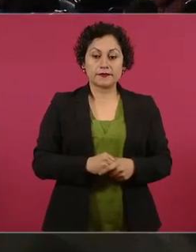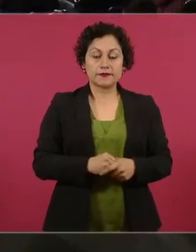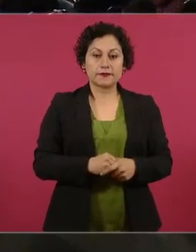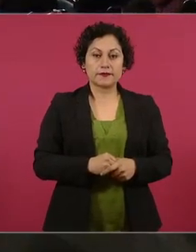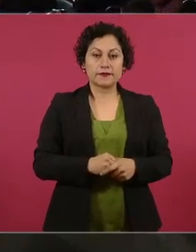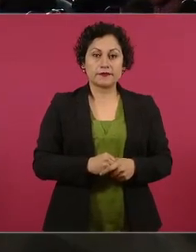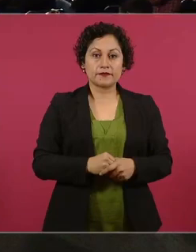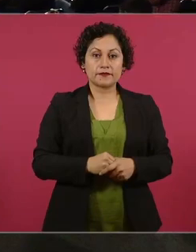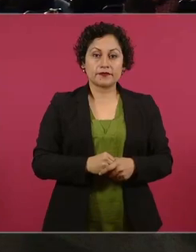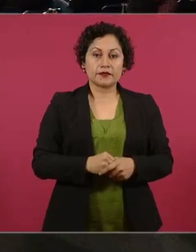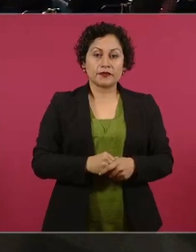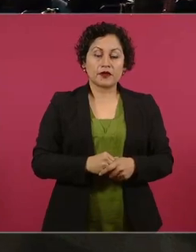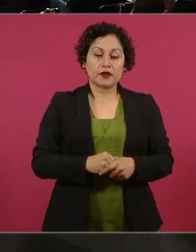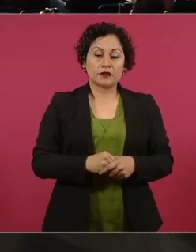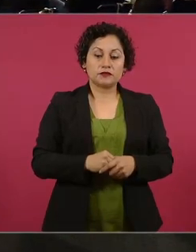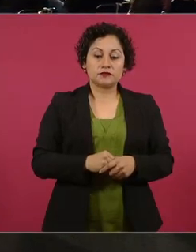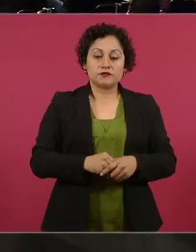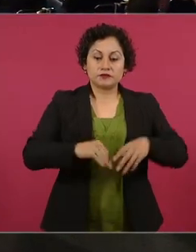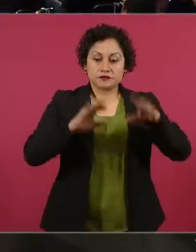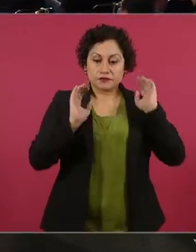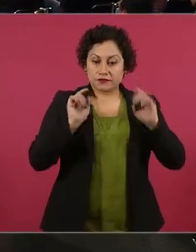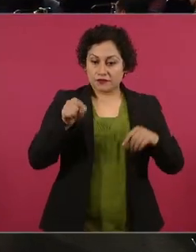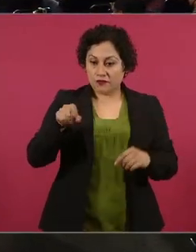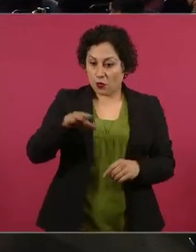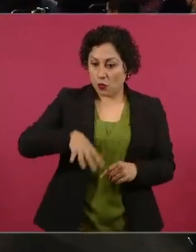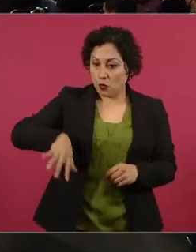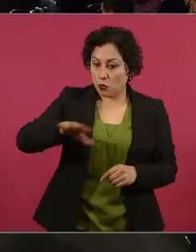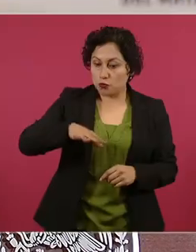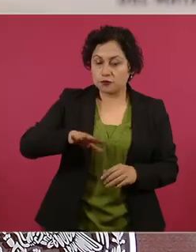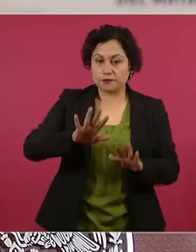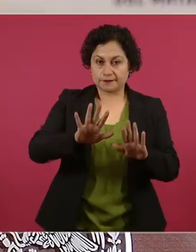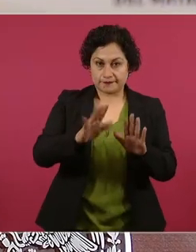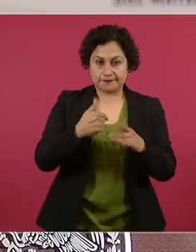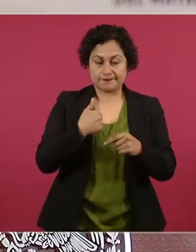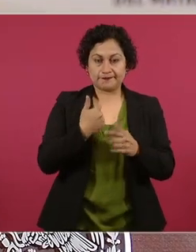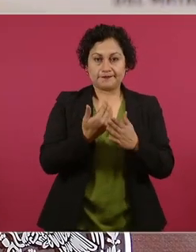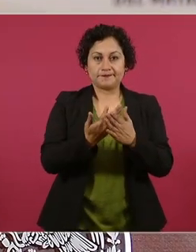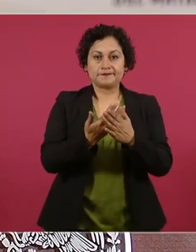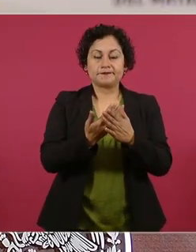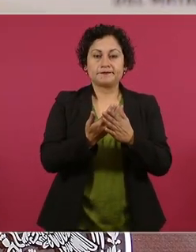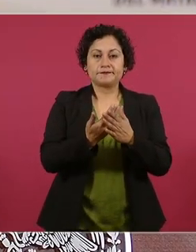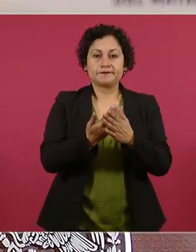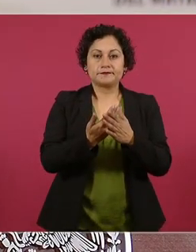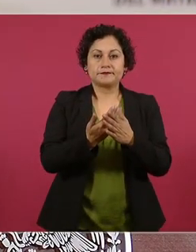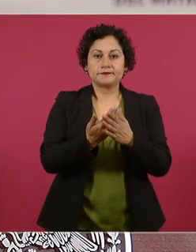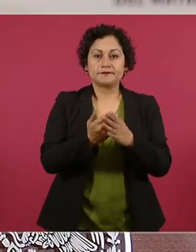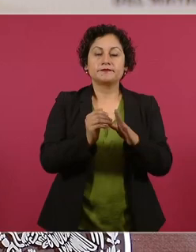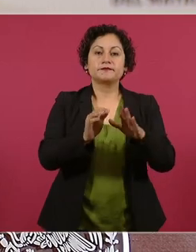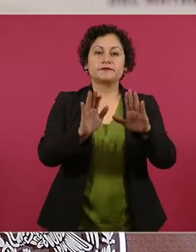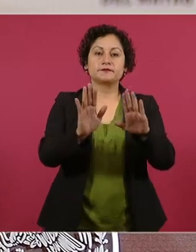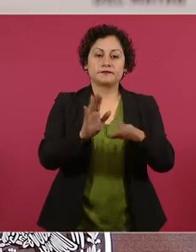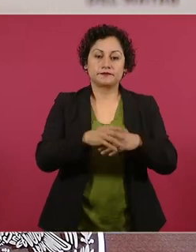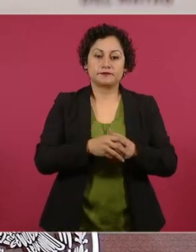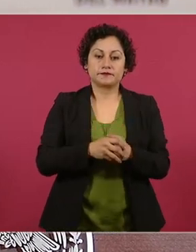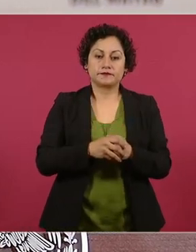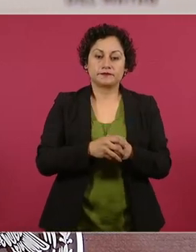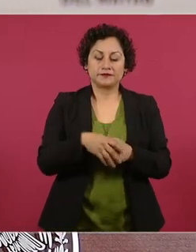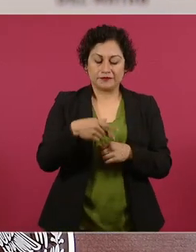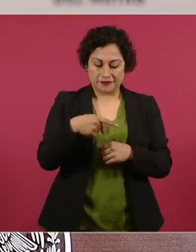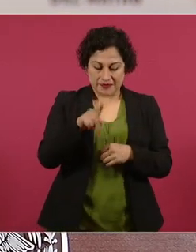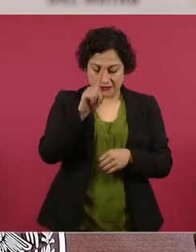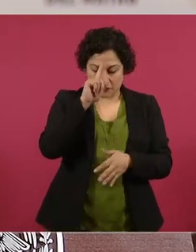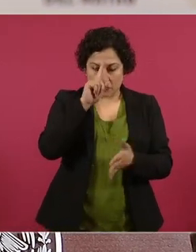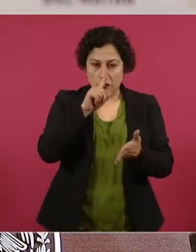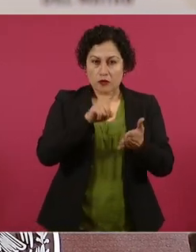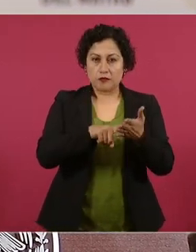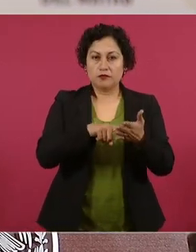Bueno, mientras se consigue, pero es hasta el 22, creo,